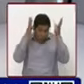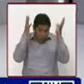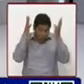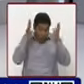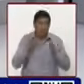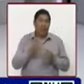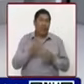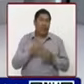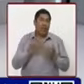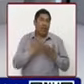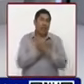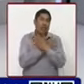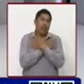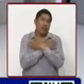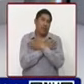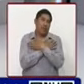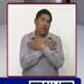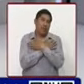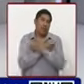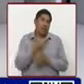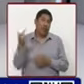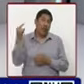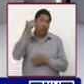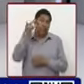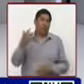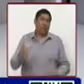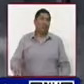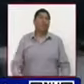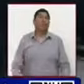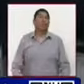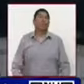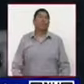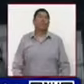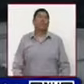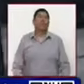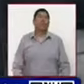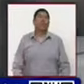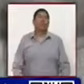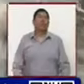profanación en el cementerio del Gas, en El Alto.